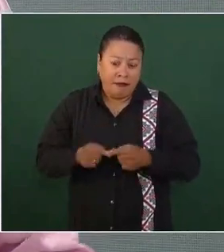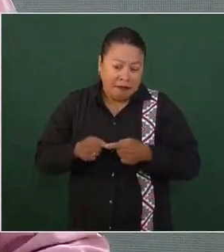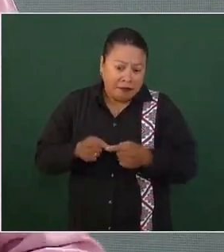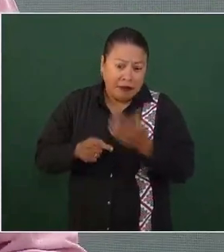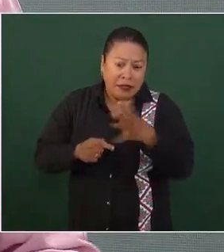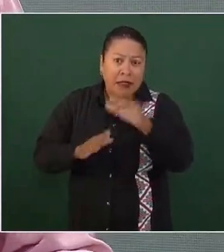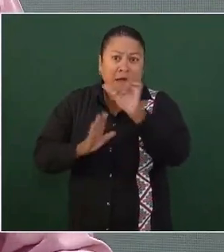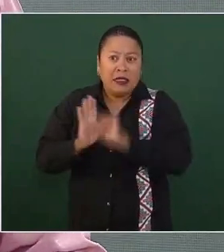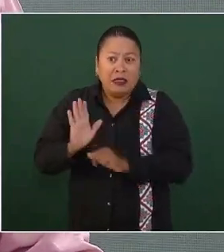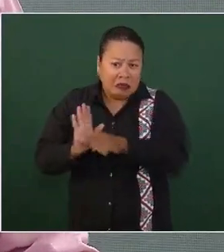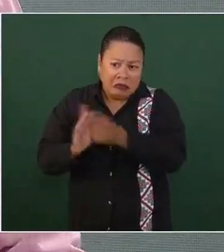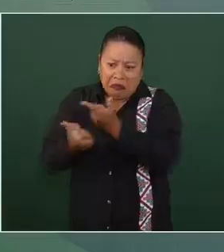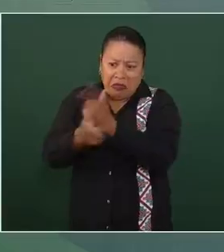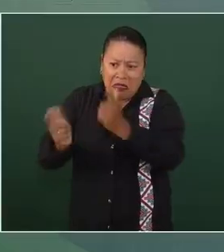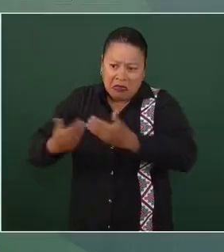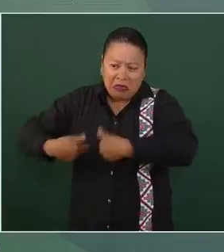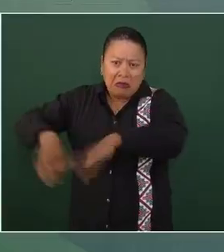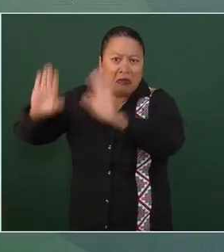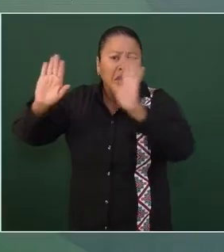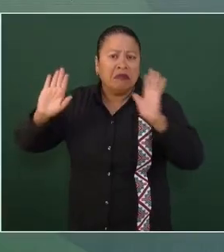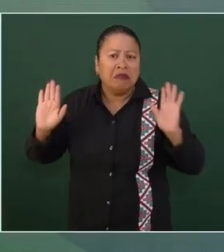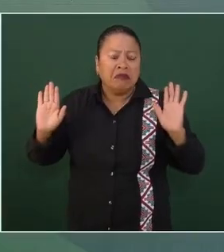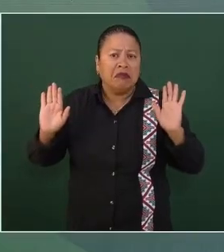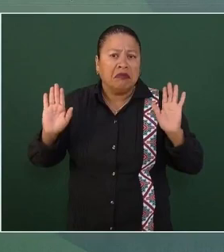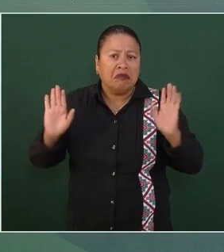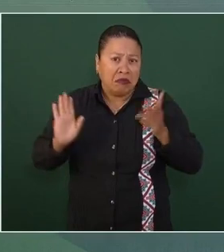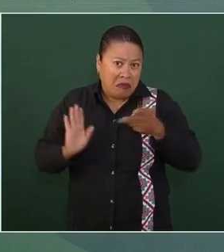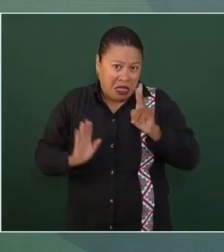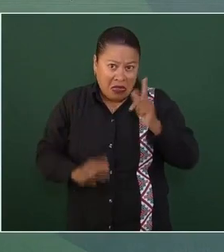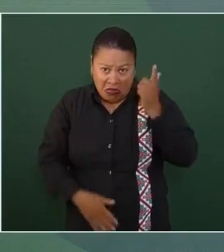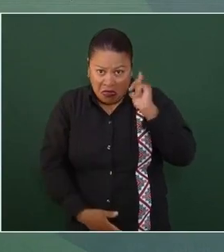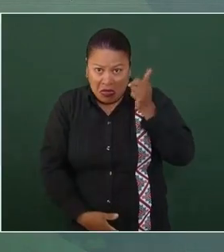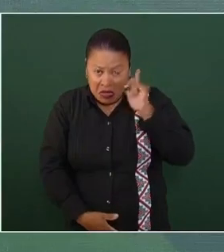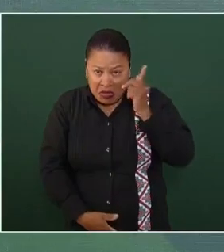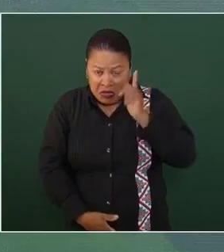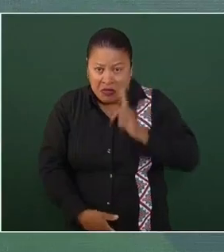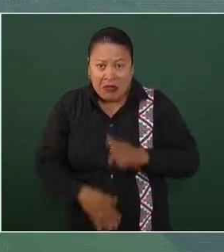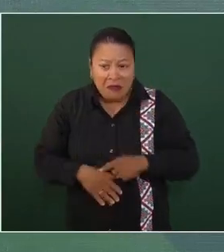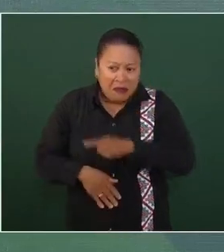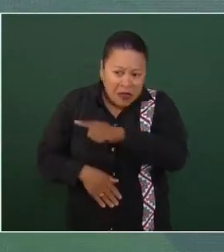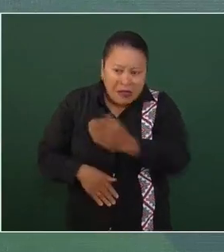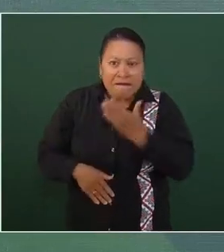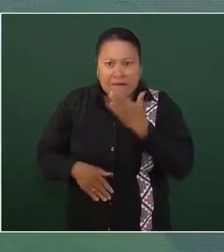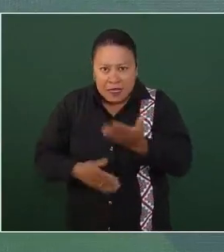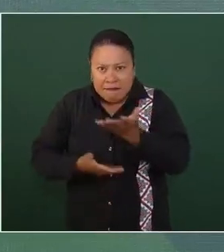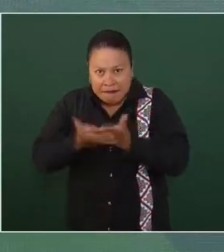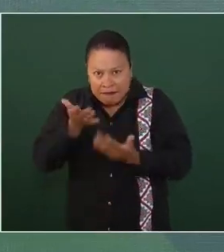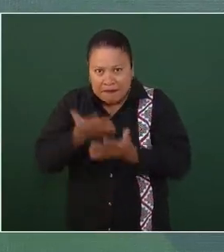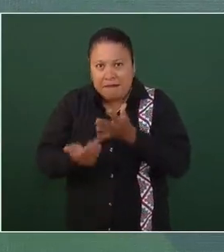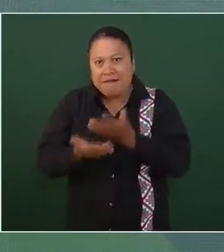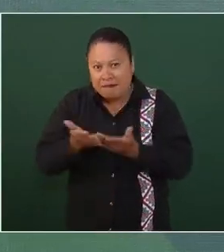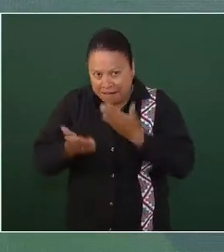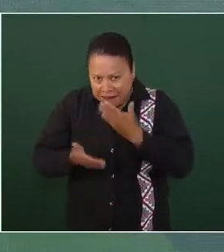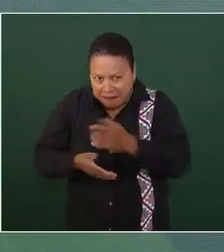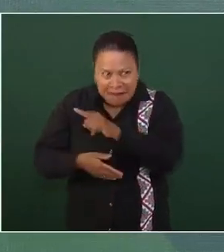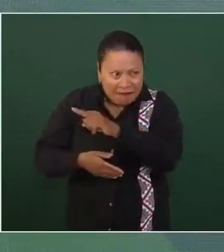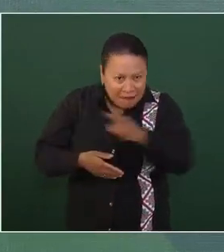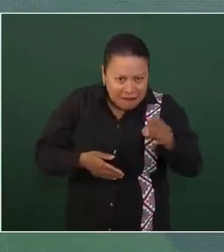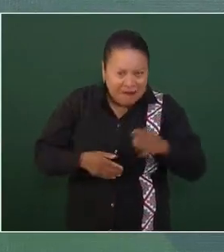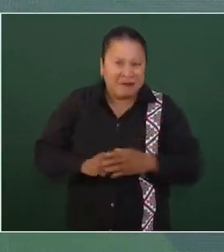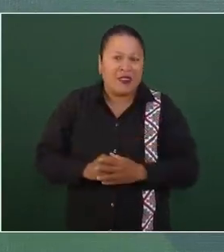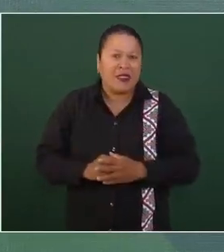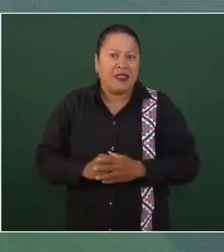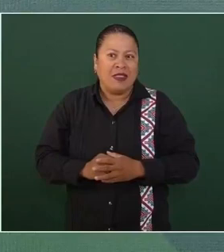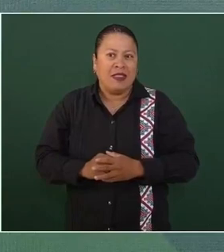meses ellos van a quedar en libertad y yo espero que todos se porten bien pero nada